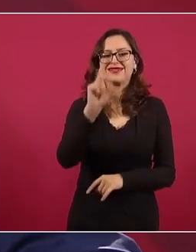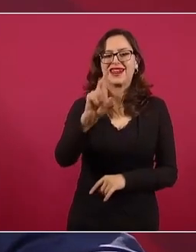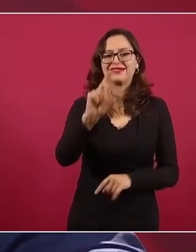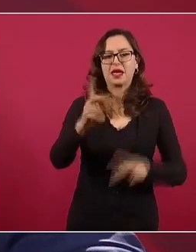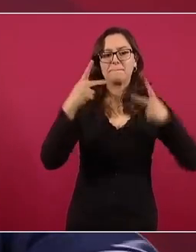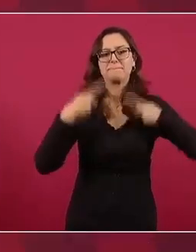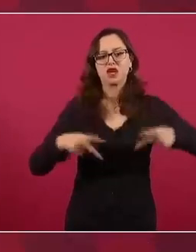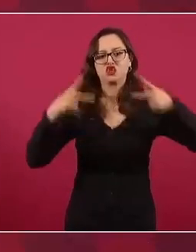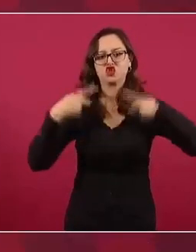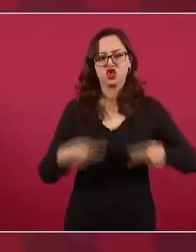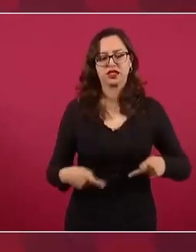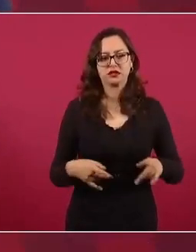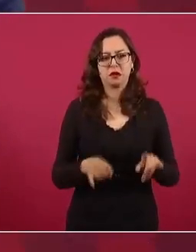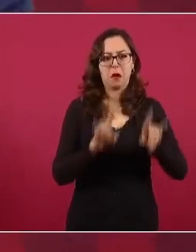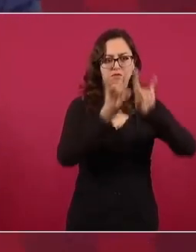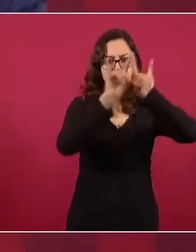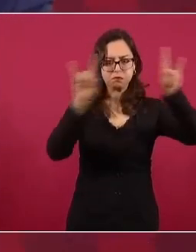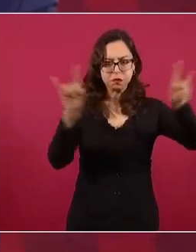y